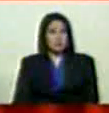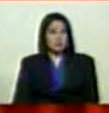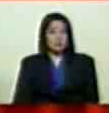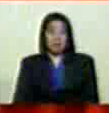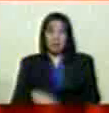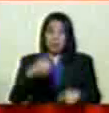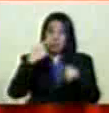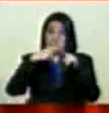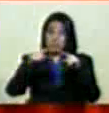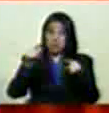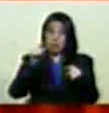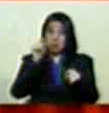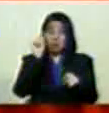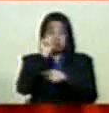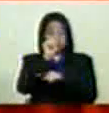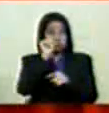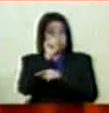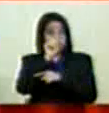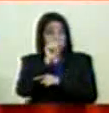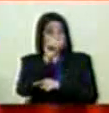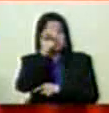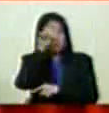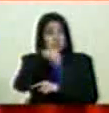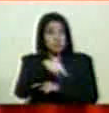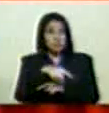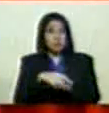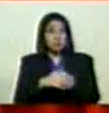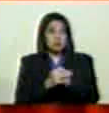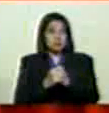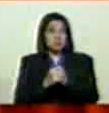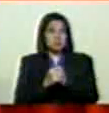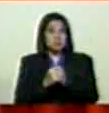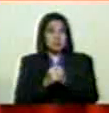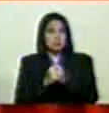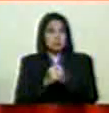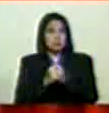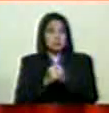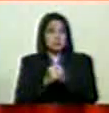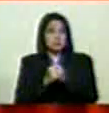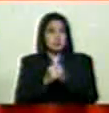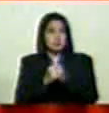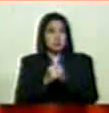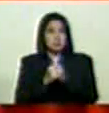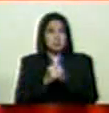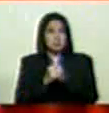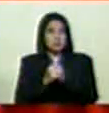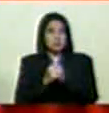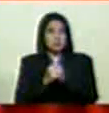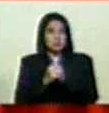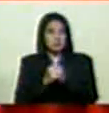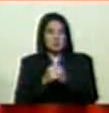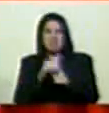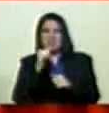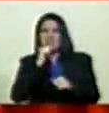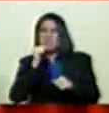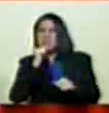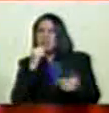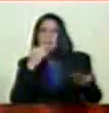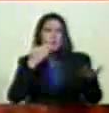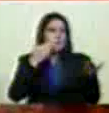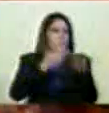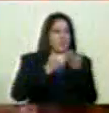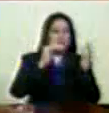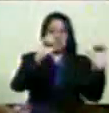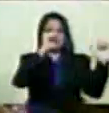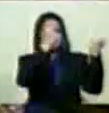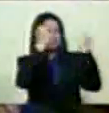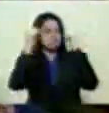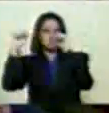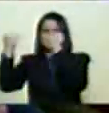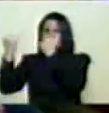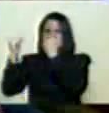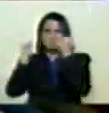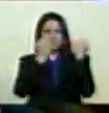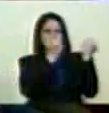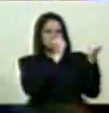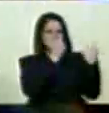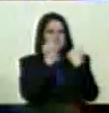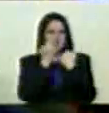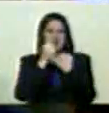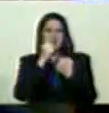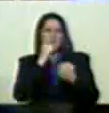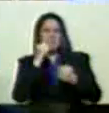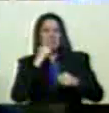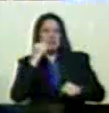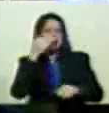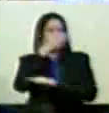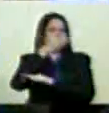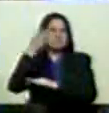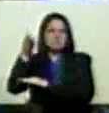Pero hay que decirlo también, ¿quiénes son los que salen a pedir bloqueo económico? ¿Quiénes son los que salen fuera de Venezuela